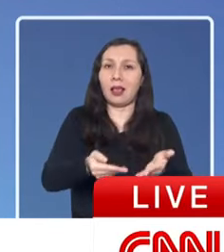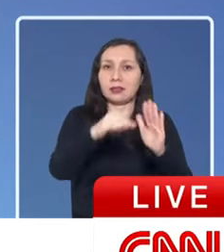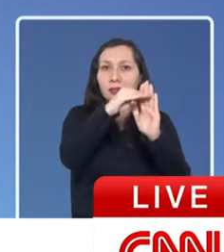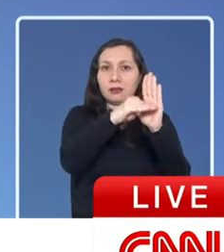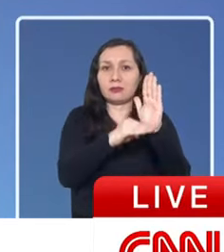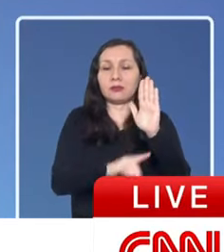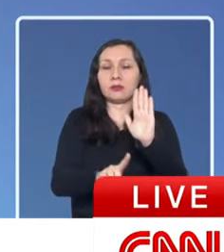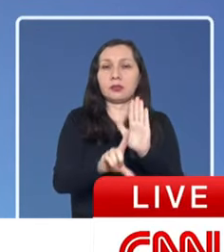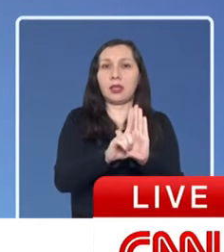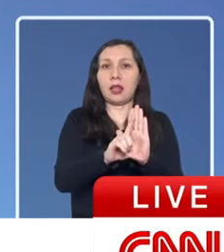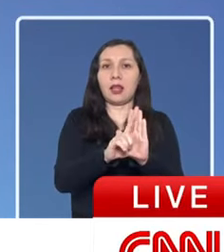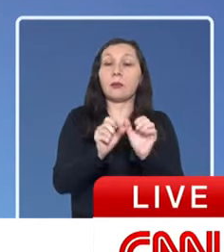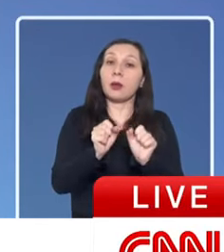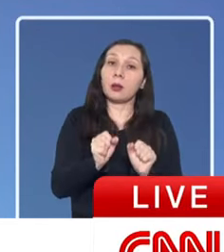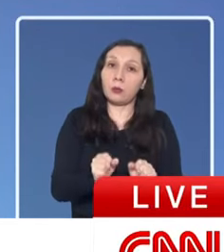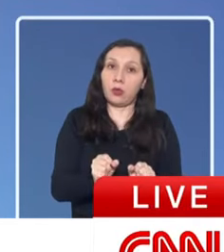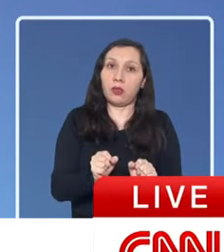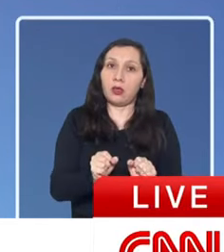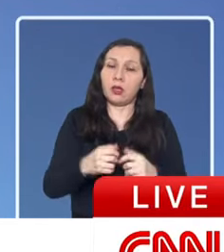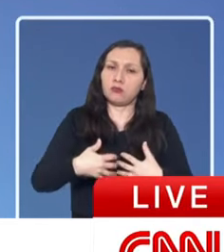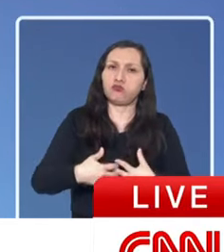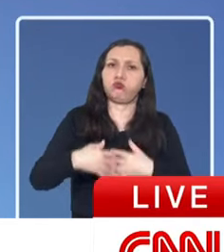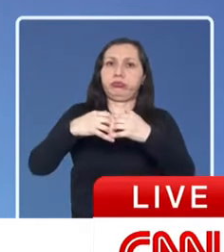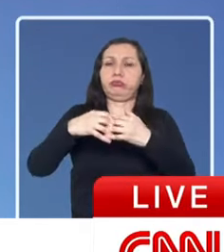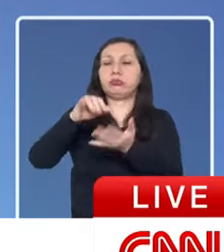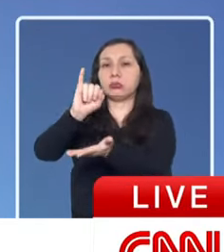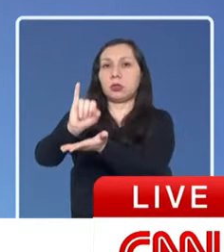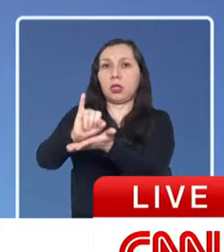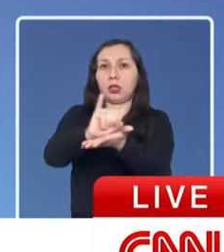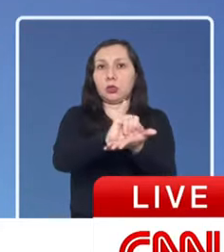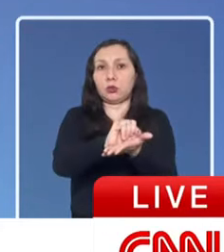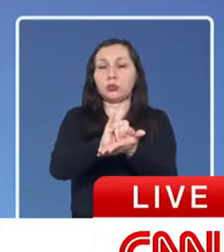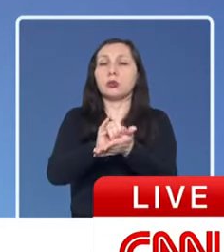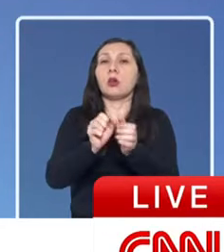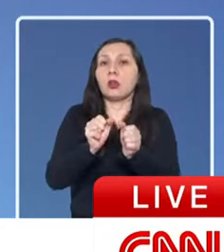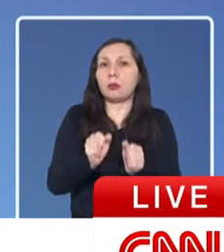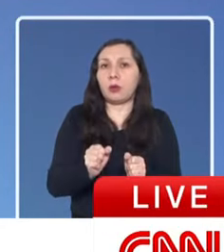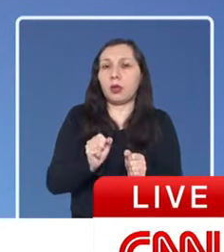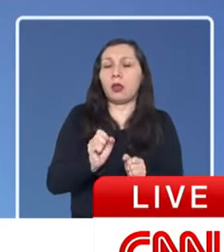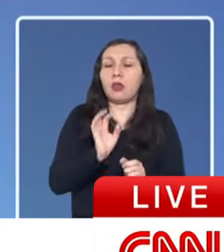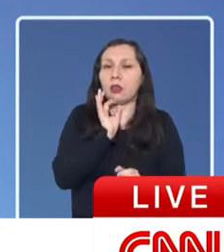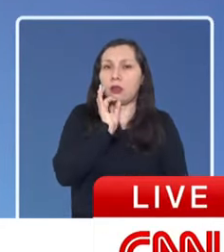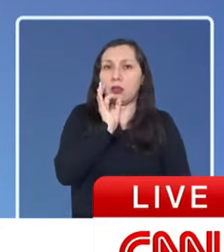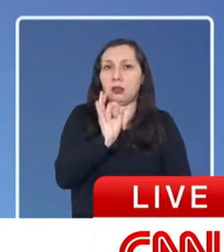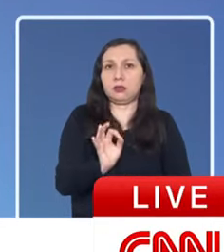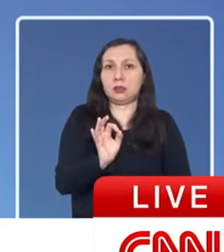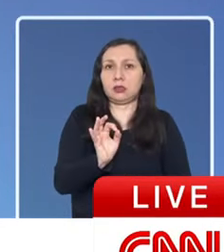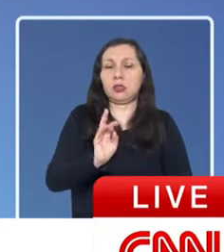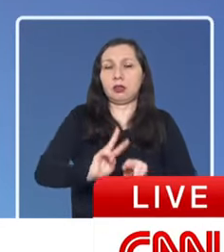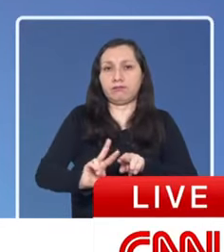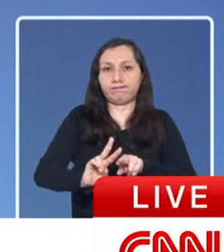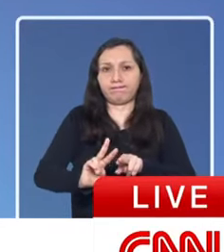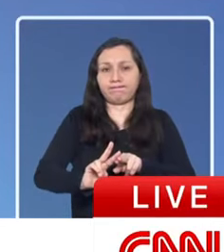agenda legislativa para poder fortalecer nuestras instituciones y la capacidad de